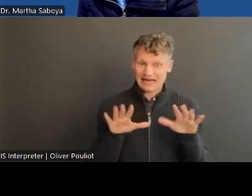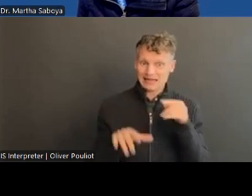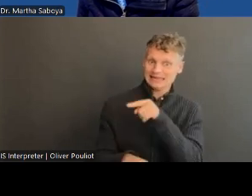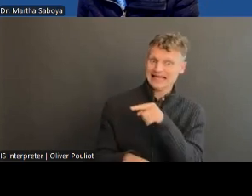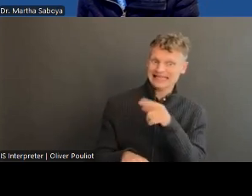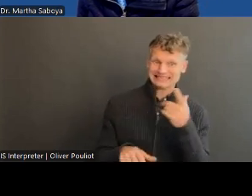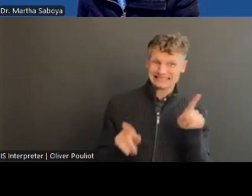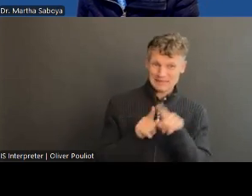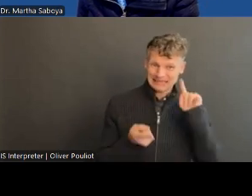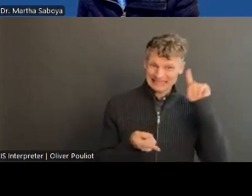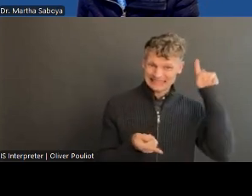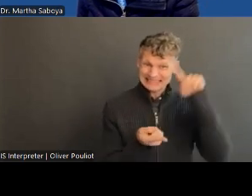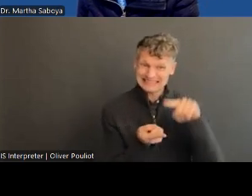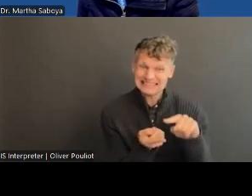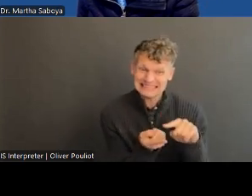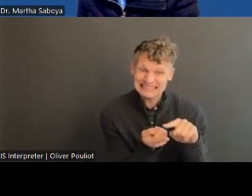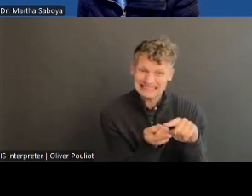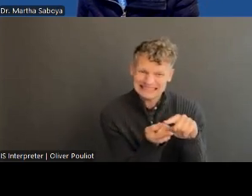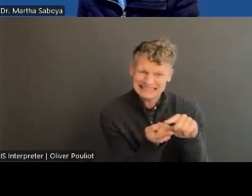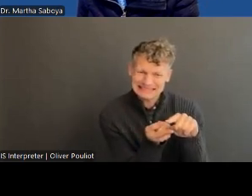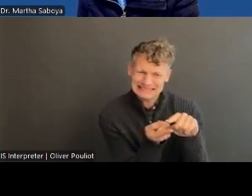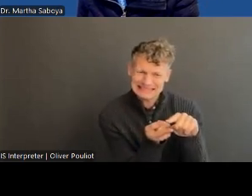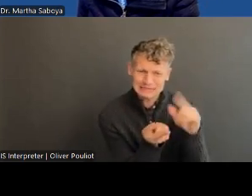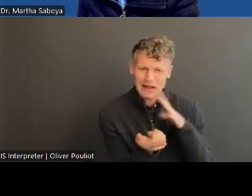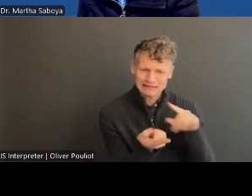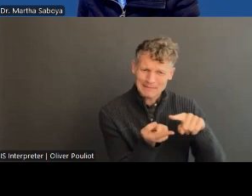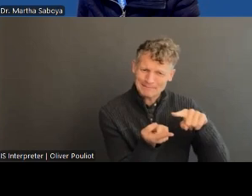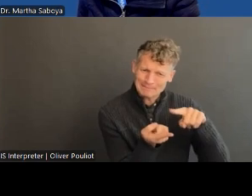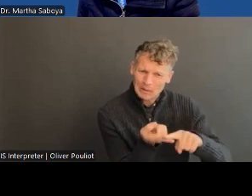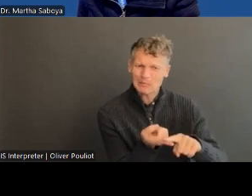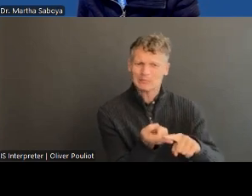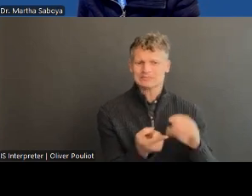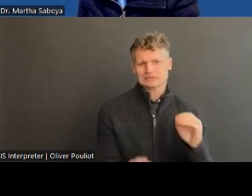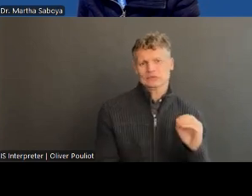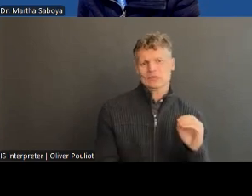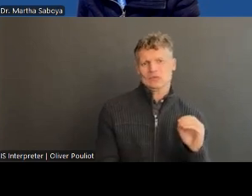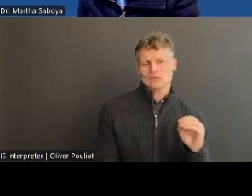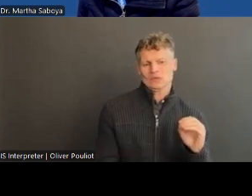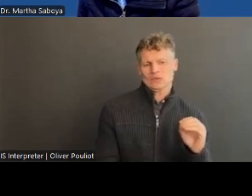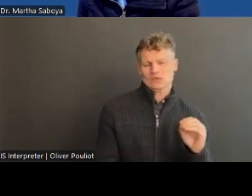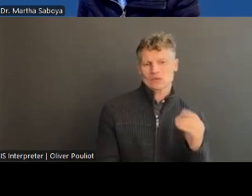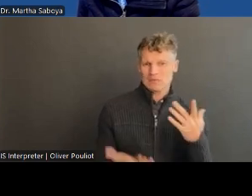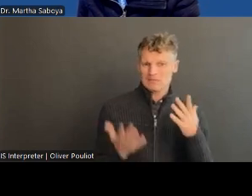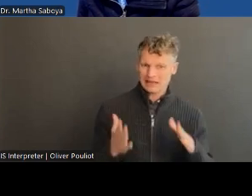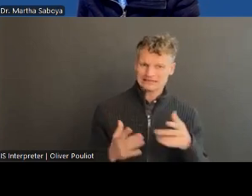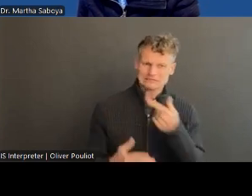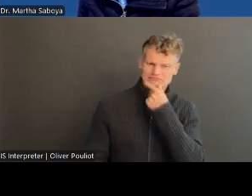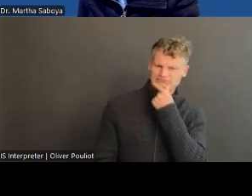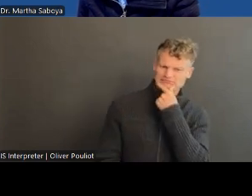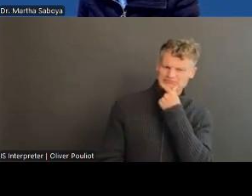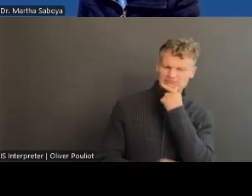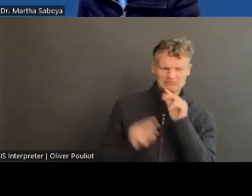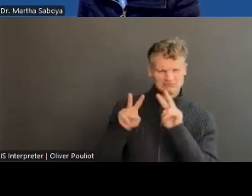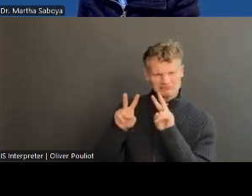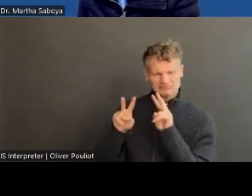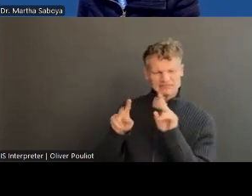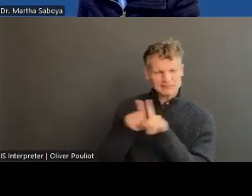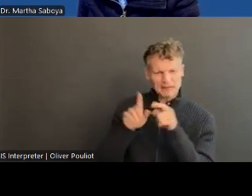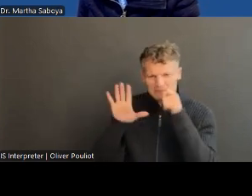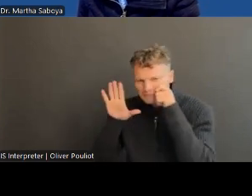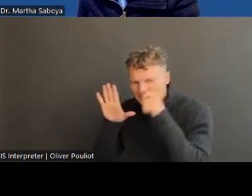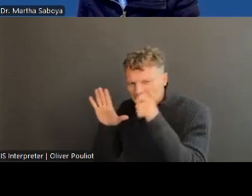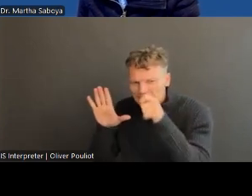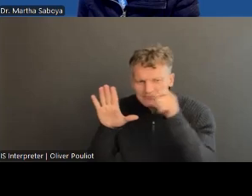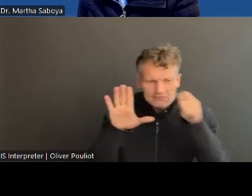10.000 anualmente, ya casi lograron la eliminación. Sin embargo, necesitamos seguir interviniendo en los países para entender